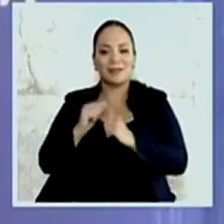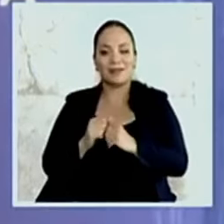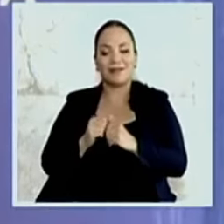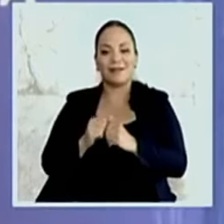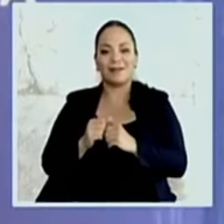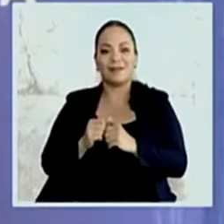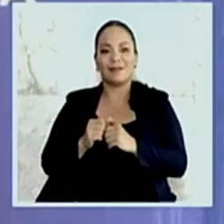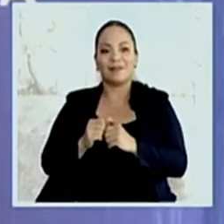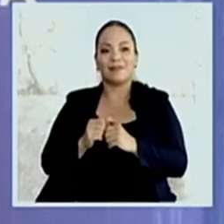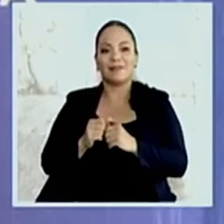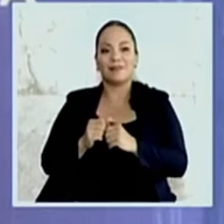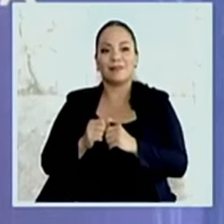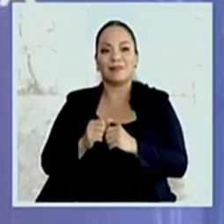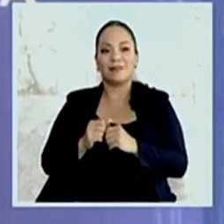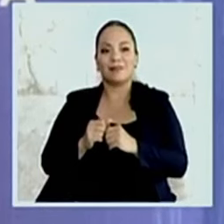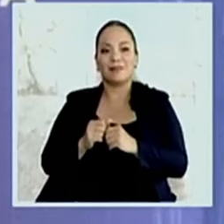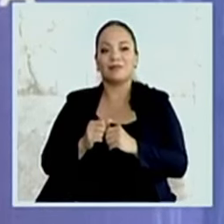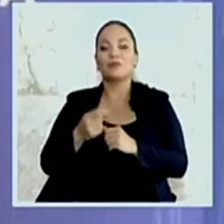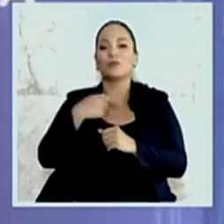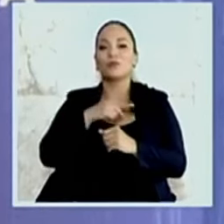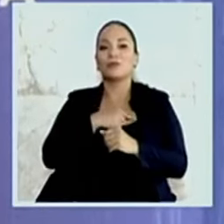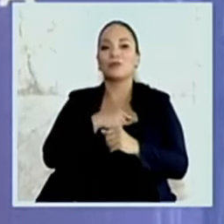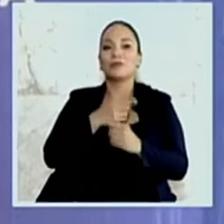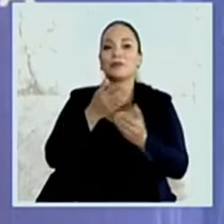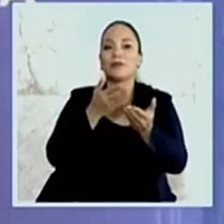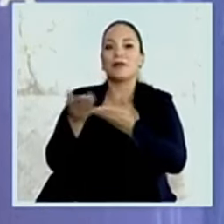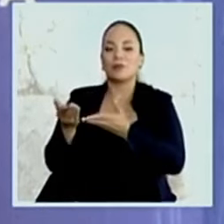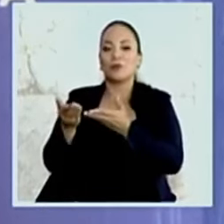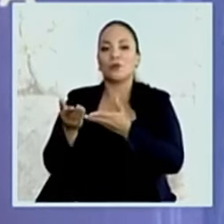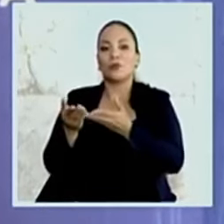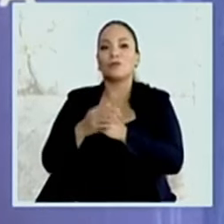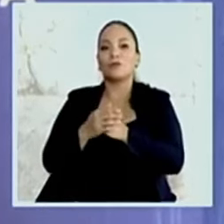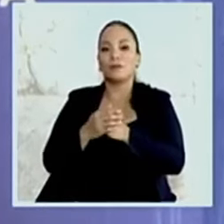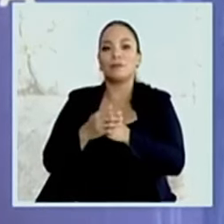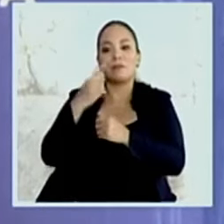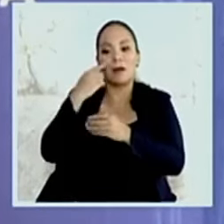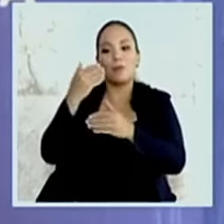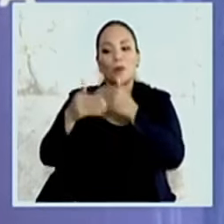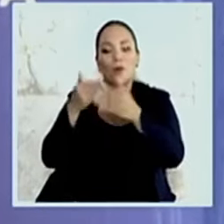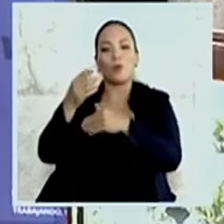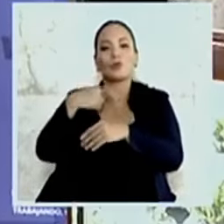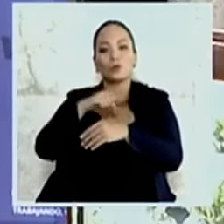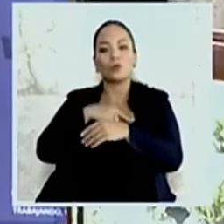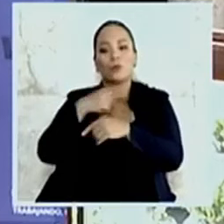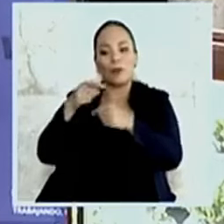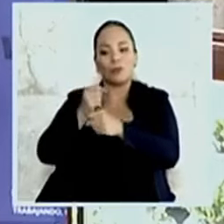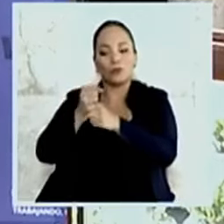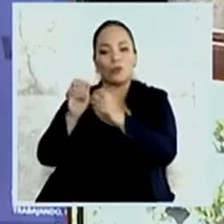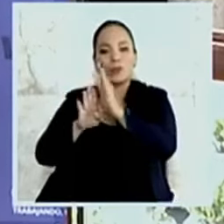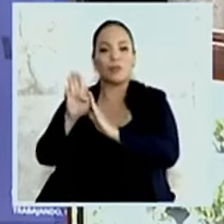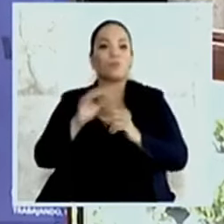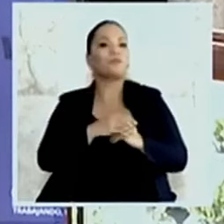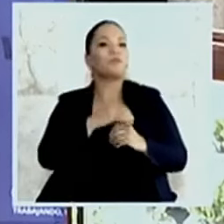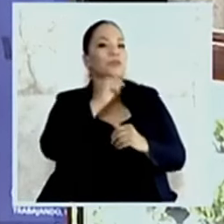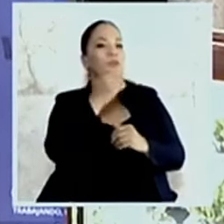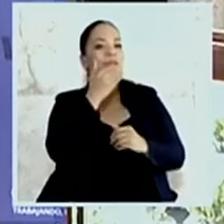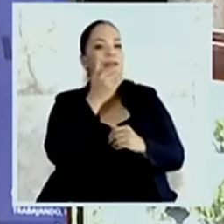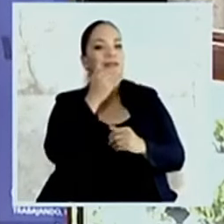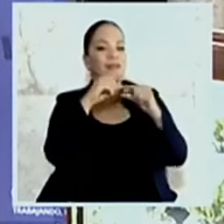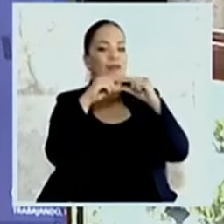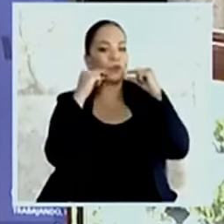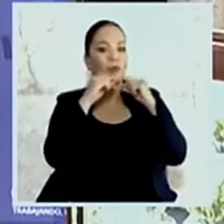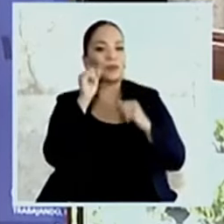la presidenta ejecutiva, si tiene algo que añadir. Sí, Pero aquí señor. les traemos para muestras un botón. Aquí les